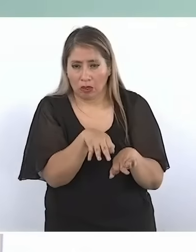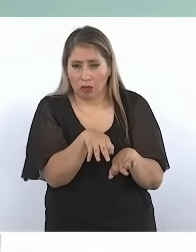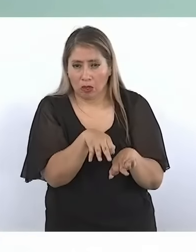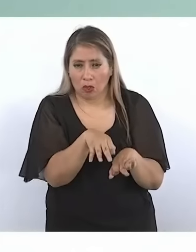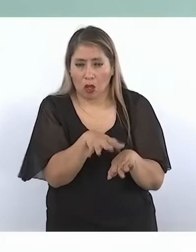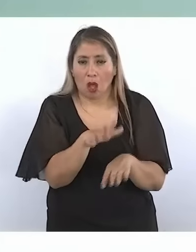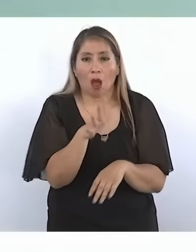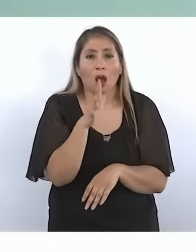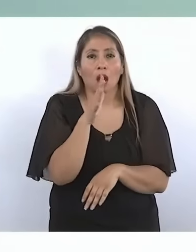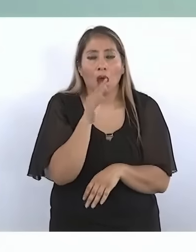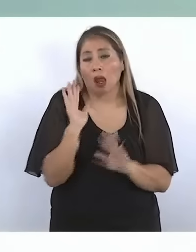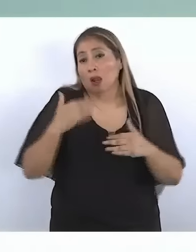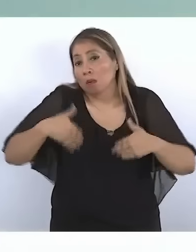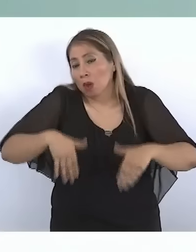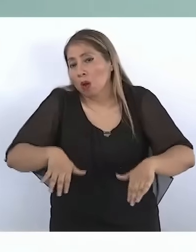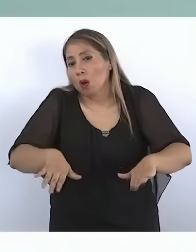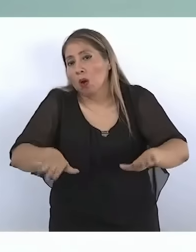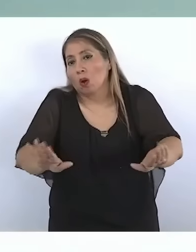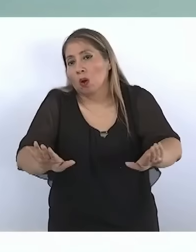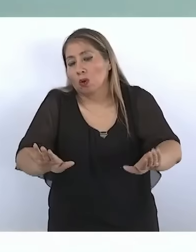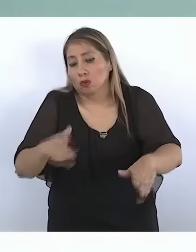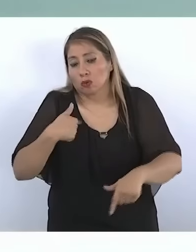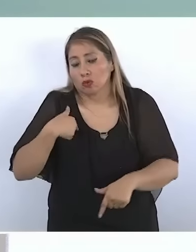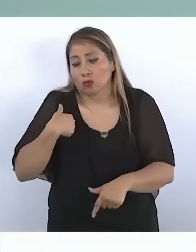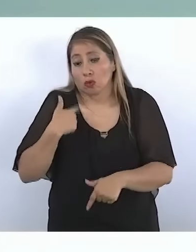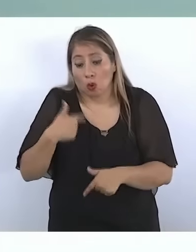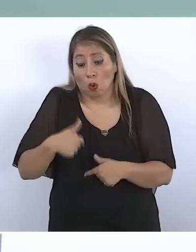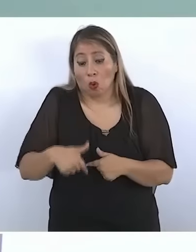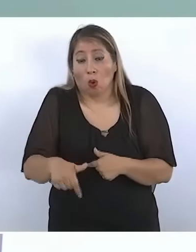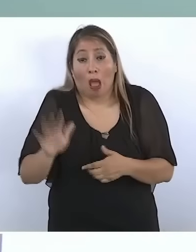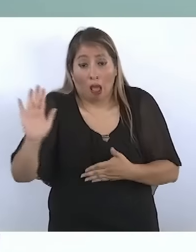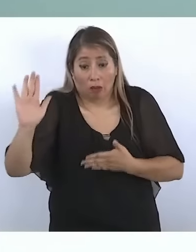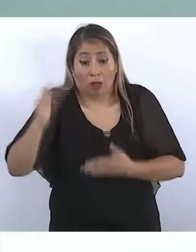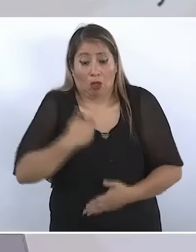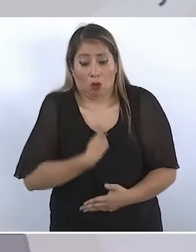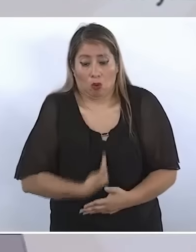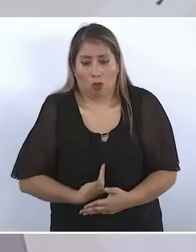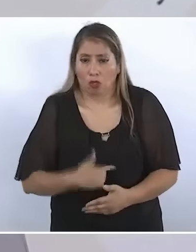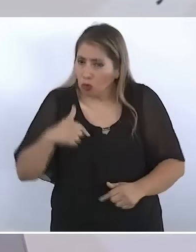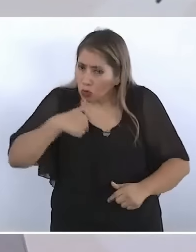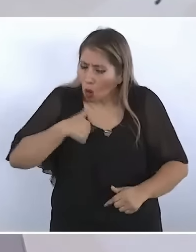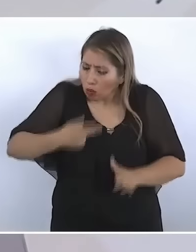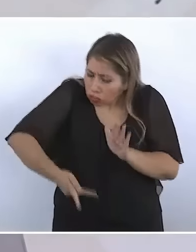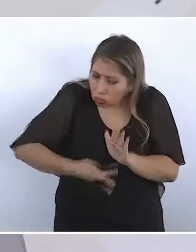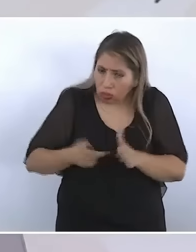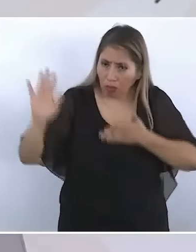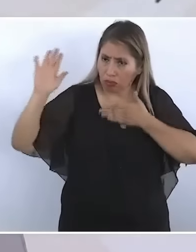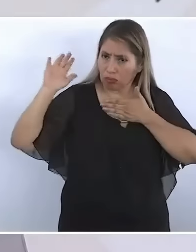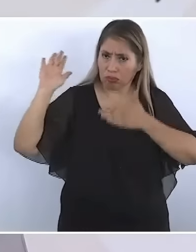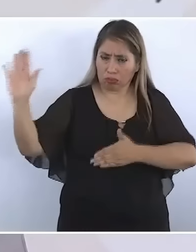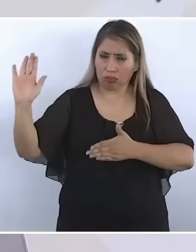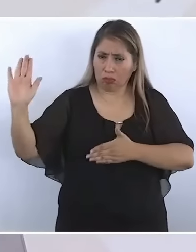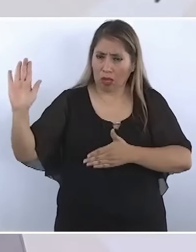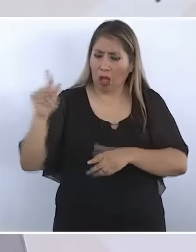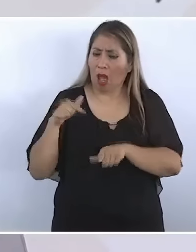ser culminados de aquí a que yo tome posesión, me comprometo con ustedes